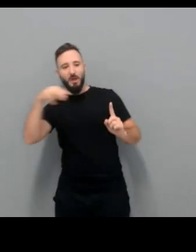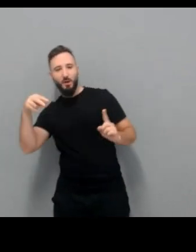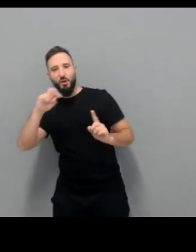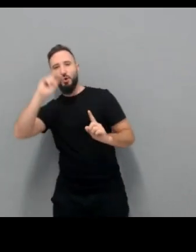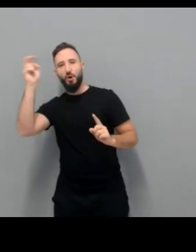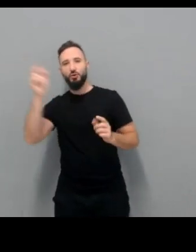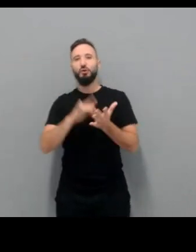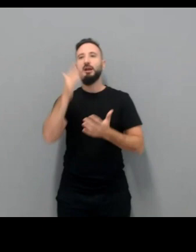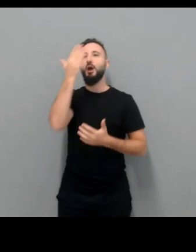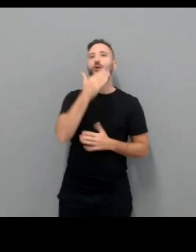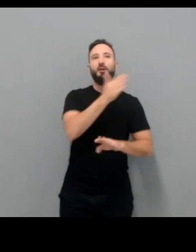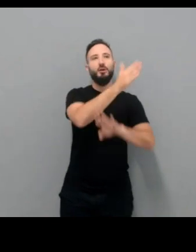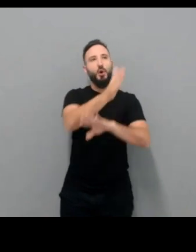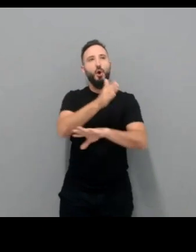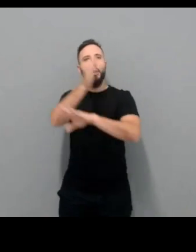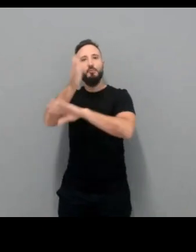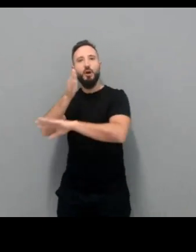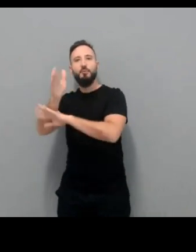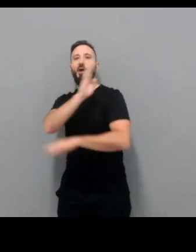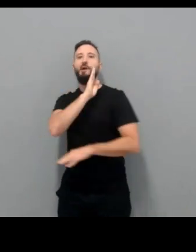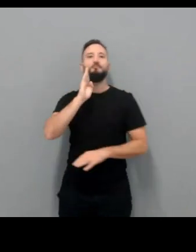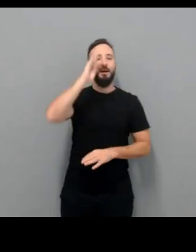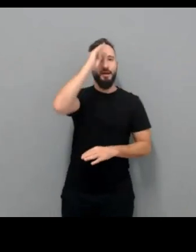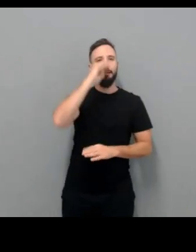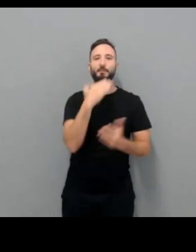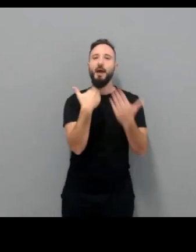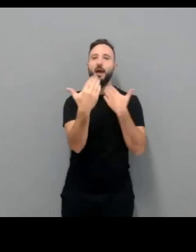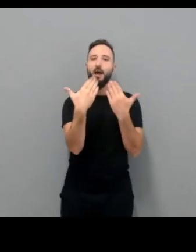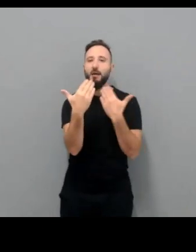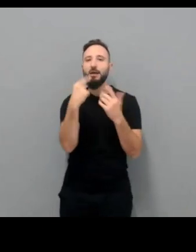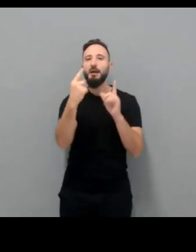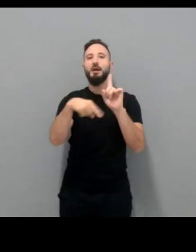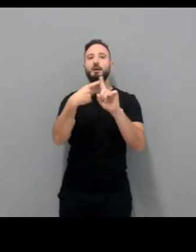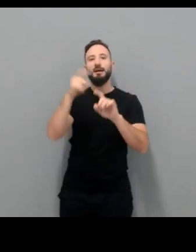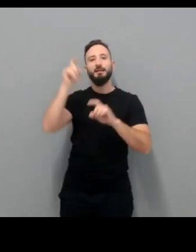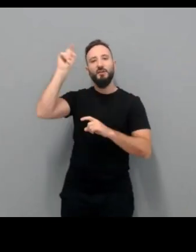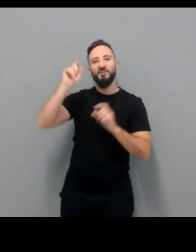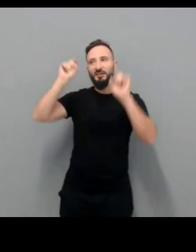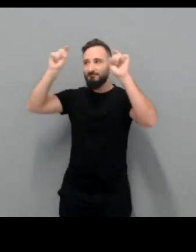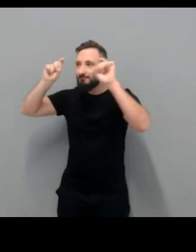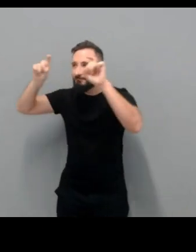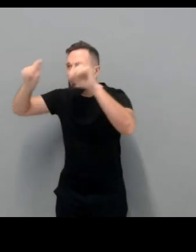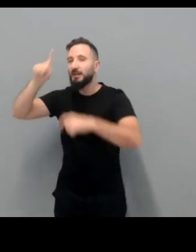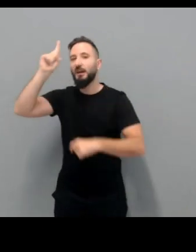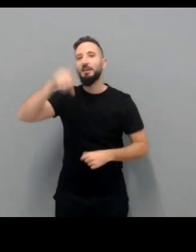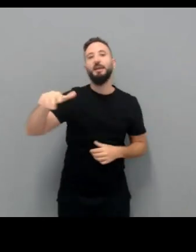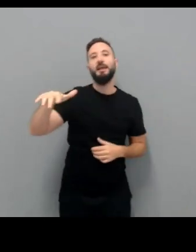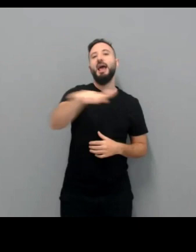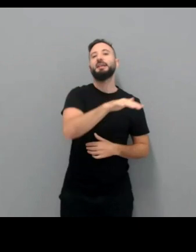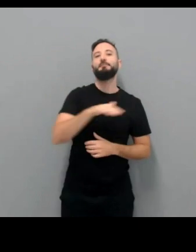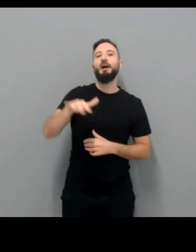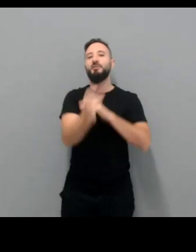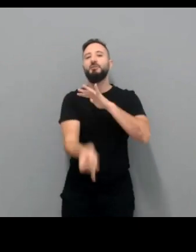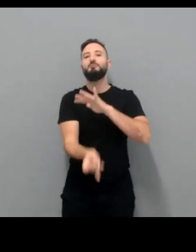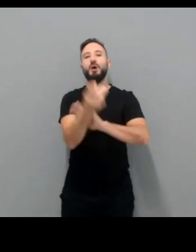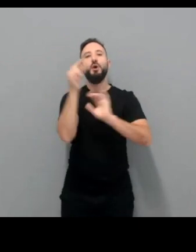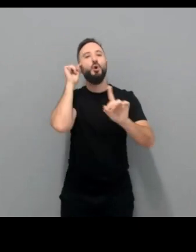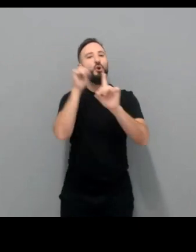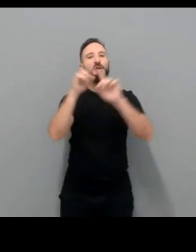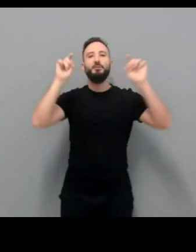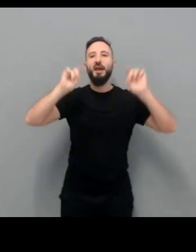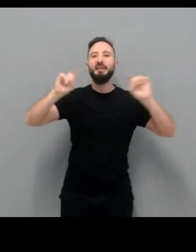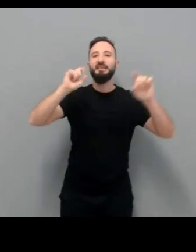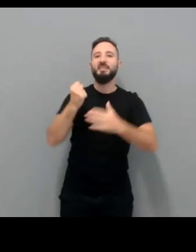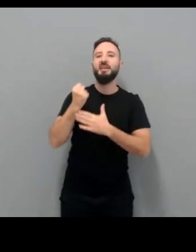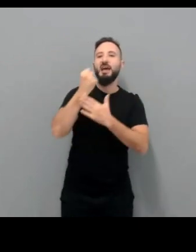visitaré colegios, hablaré con mamás y papás, enseñaré a profes, crearé un gran espacio dedicado a la enseñanza y apoyo a